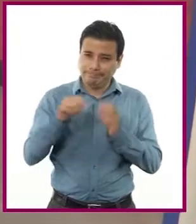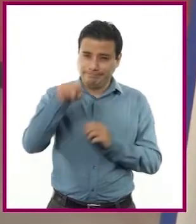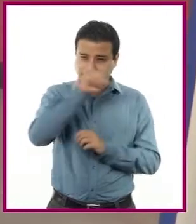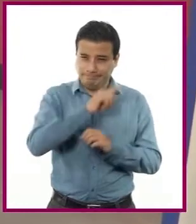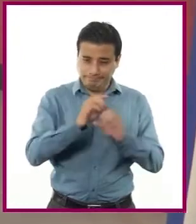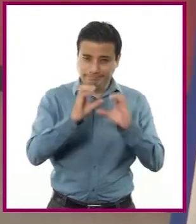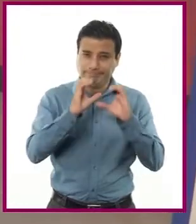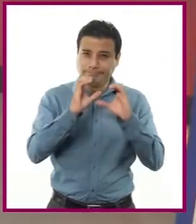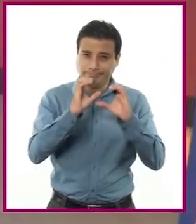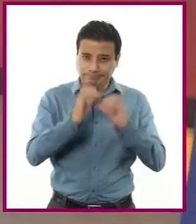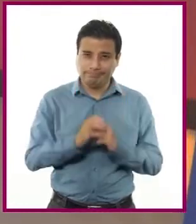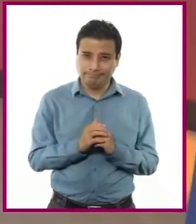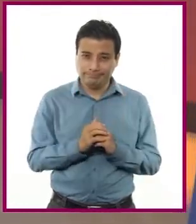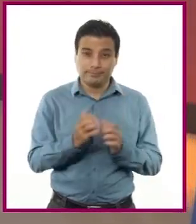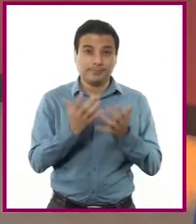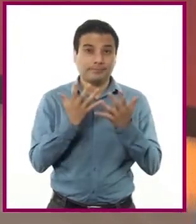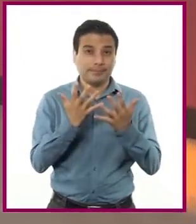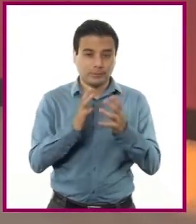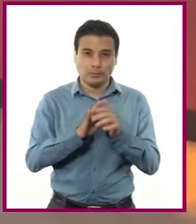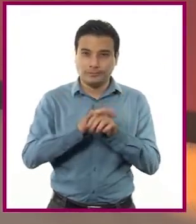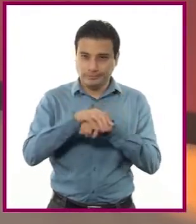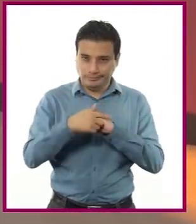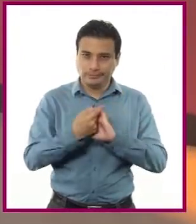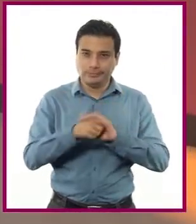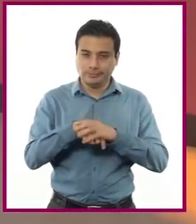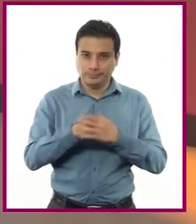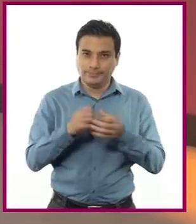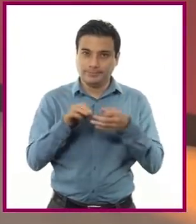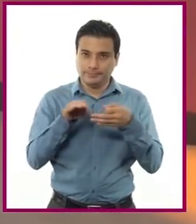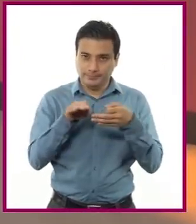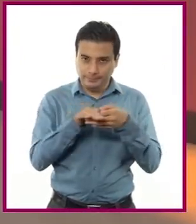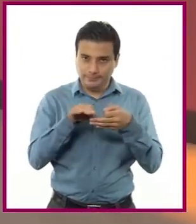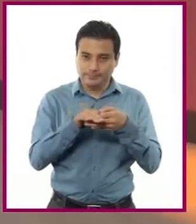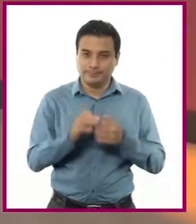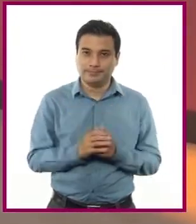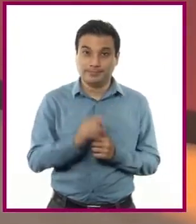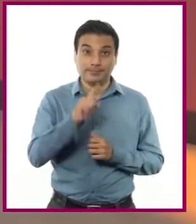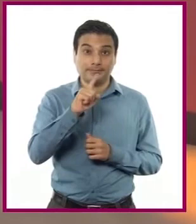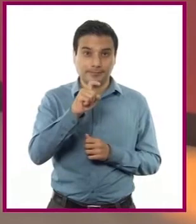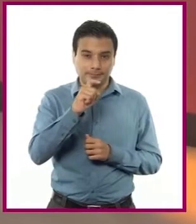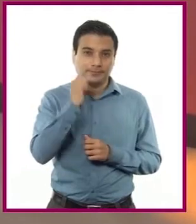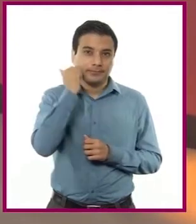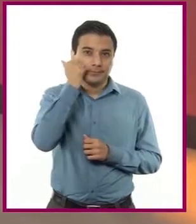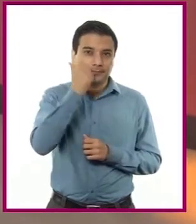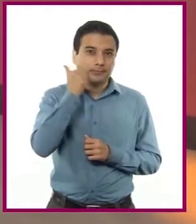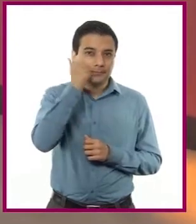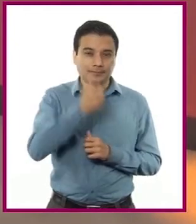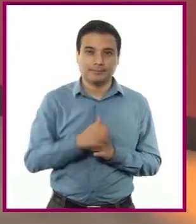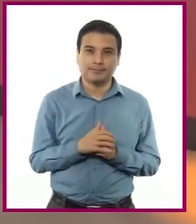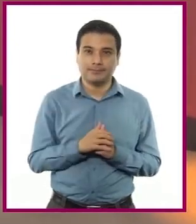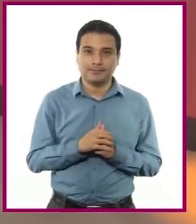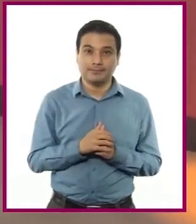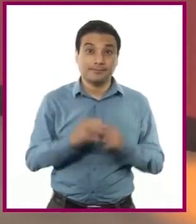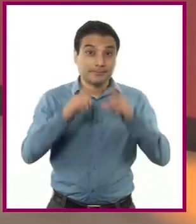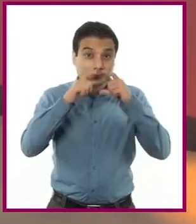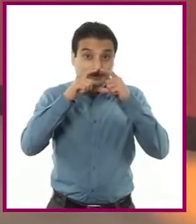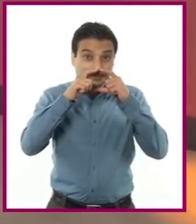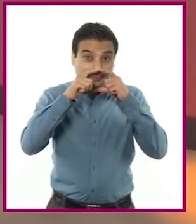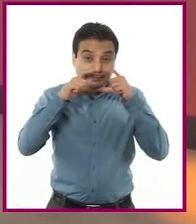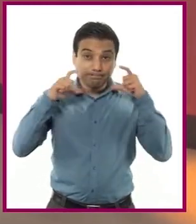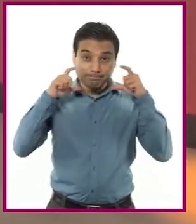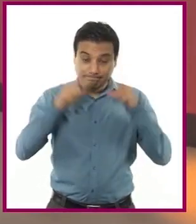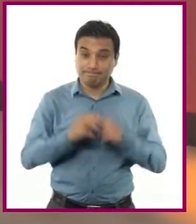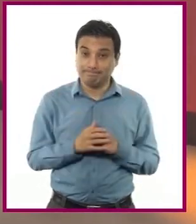cuidándonos, lavando frecuentemente nuestras manos con agua y abundante jabón, usando el cubrebocas